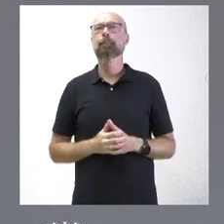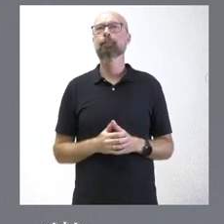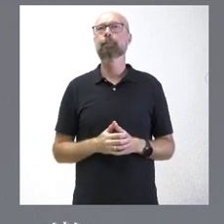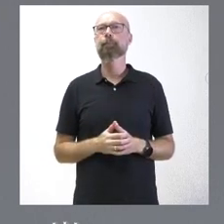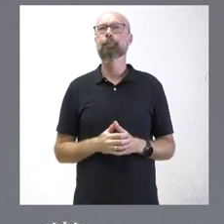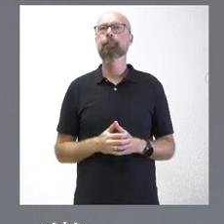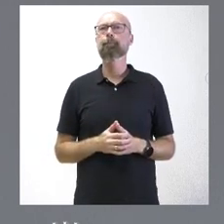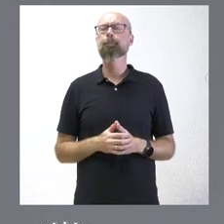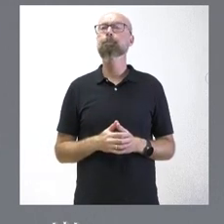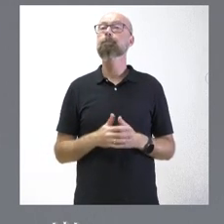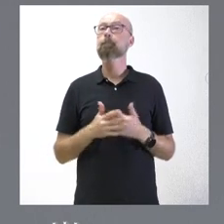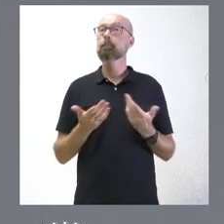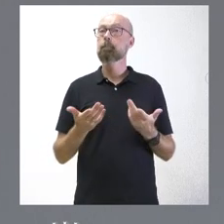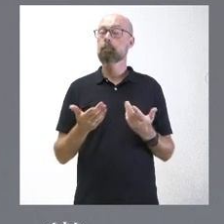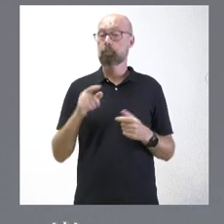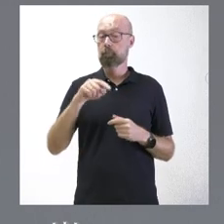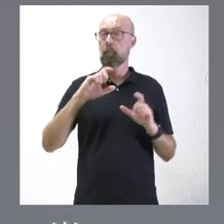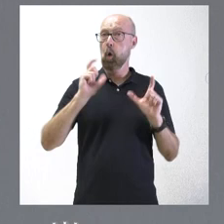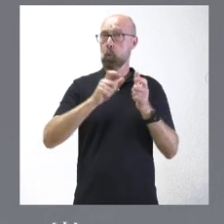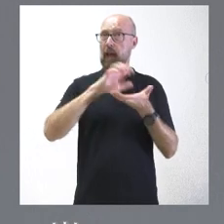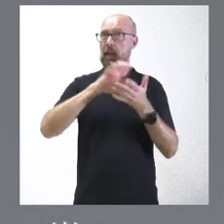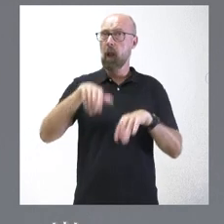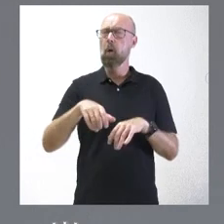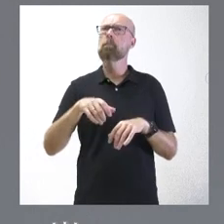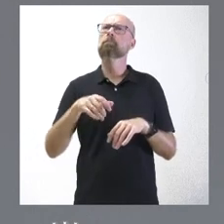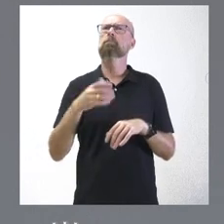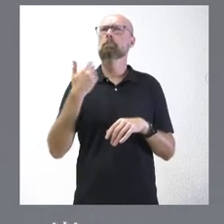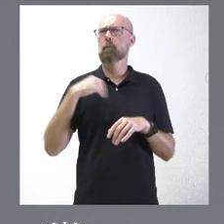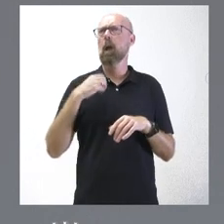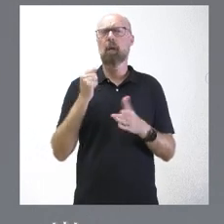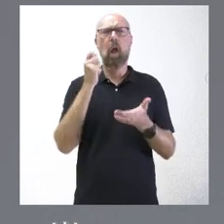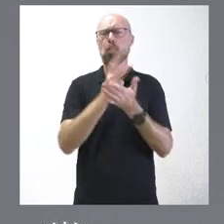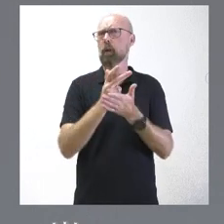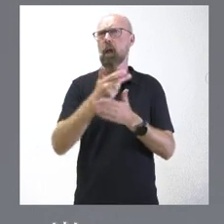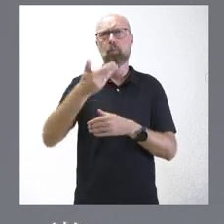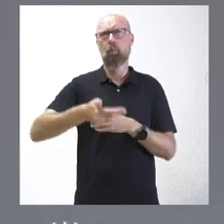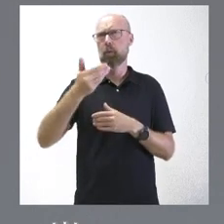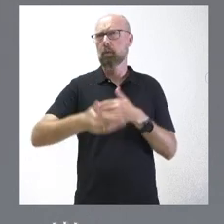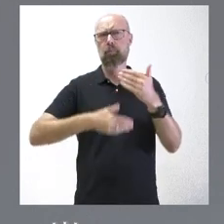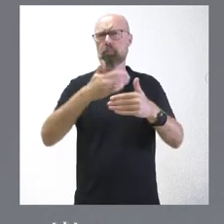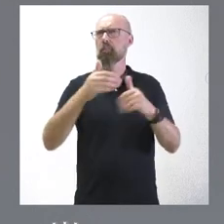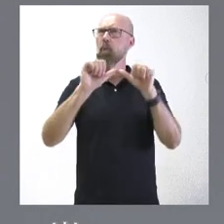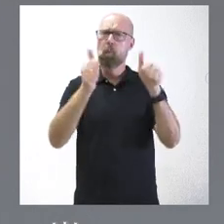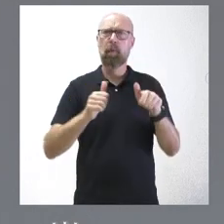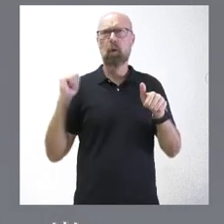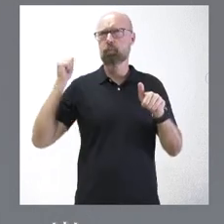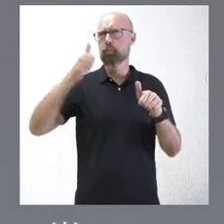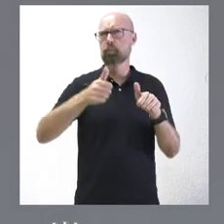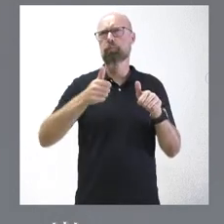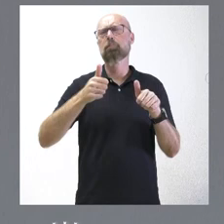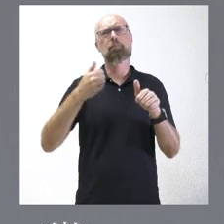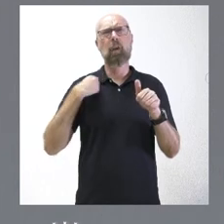centros la junta de Castilla y lesón está haciendo una importante Apuesta por el modelo lleva ya muchos años